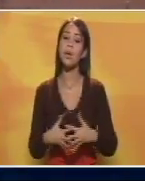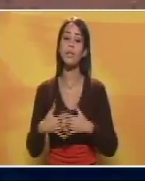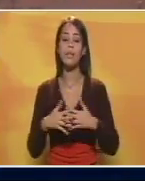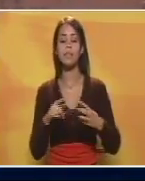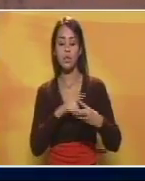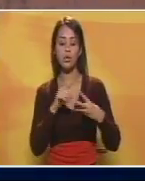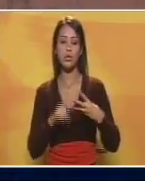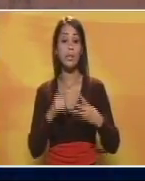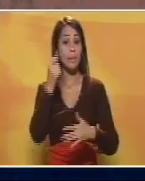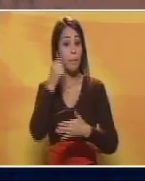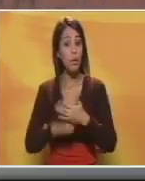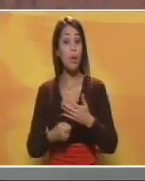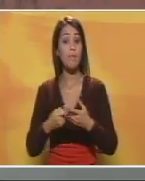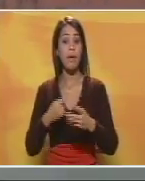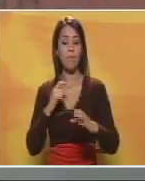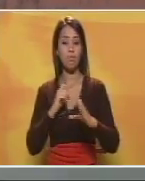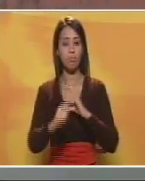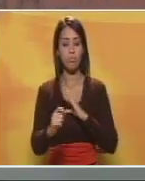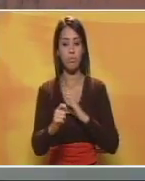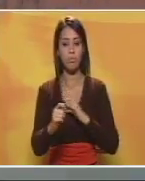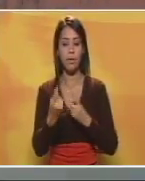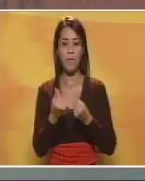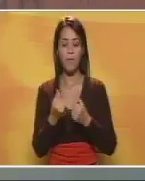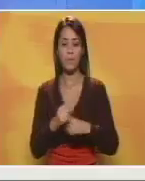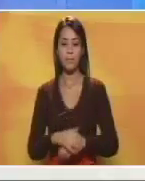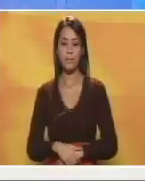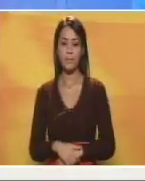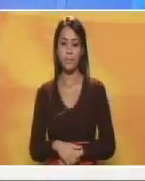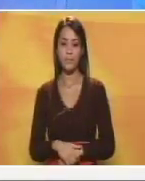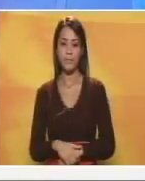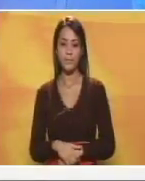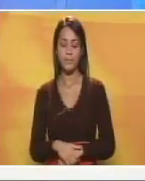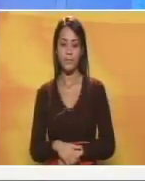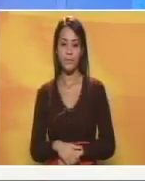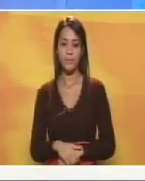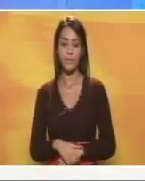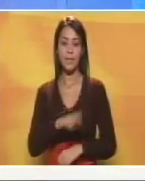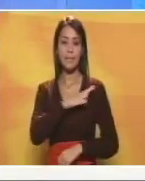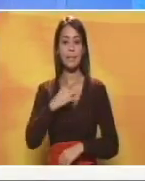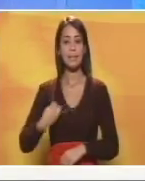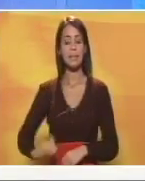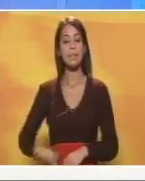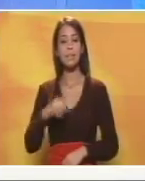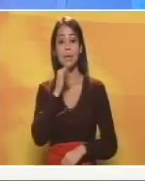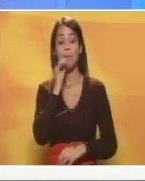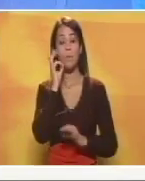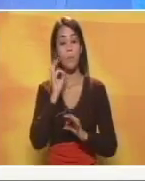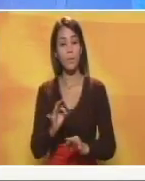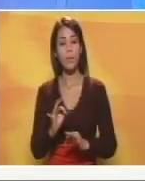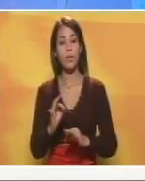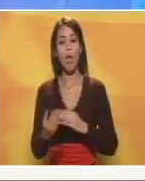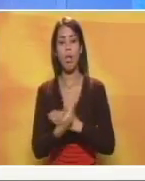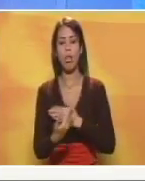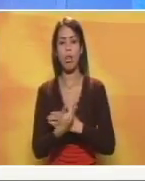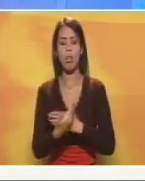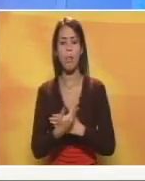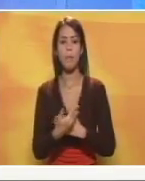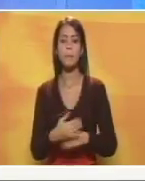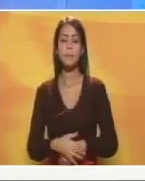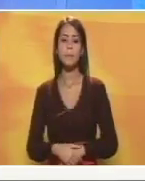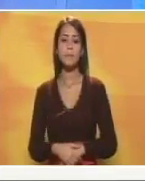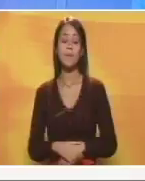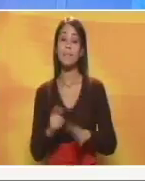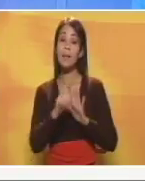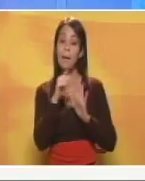y se prohíben las transacciones financieras con ello. China advirtió que contraatacar contundentemente ante